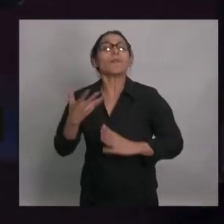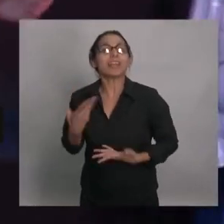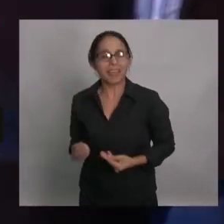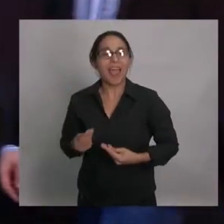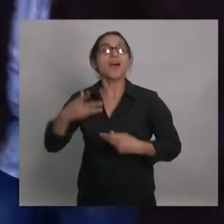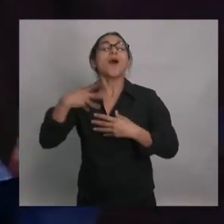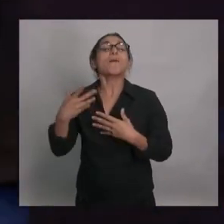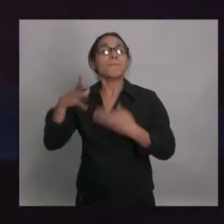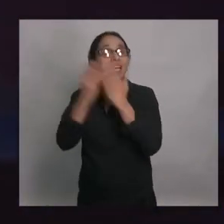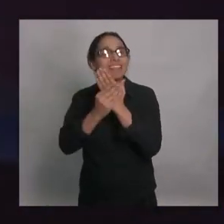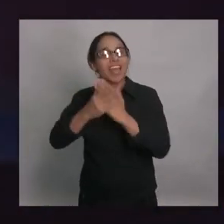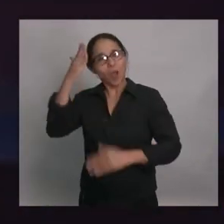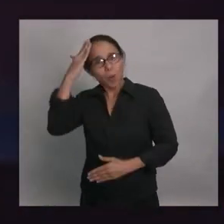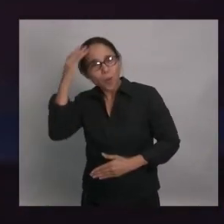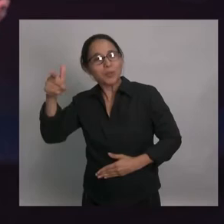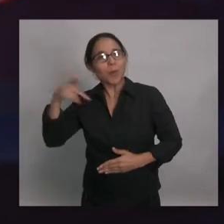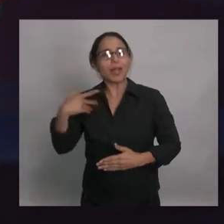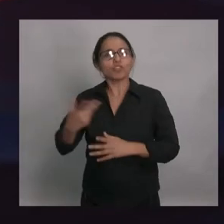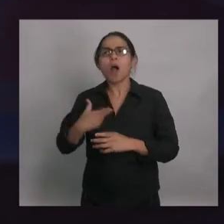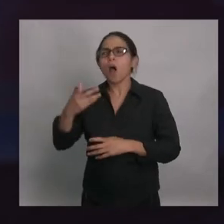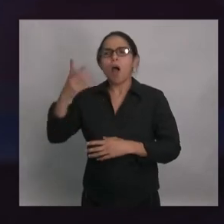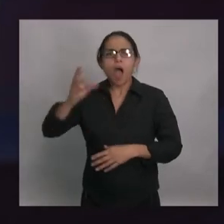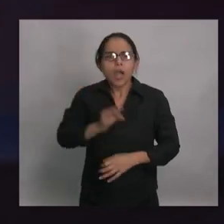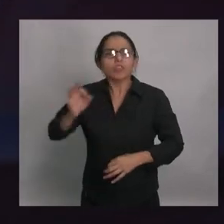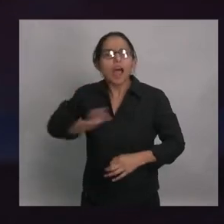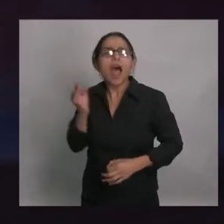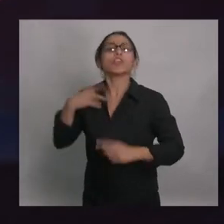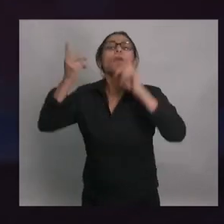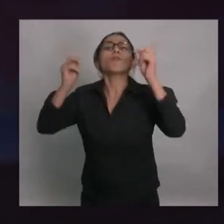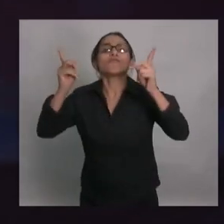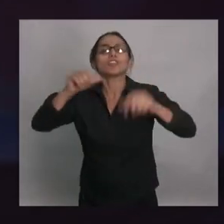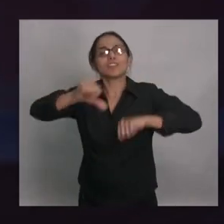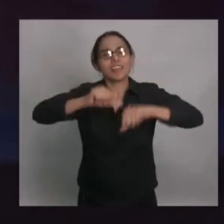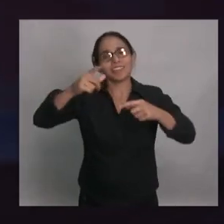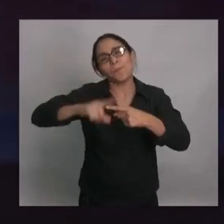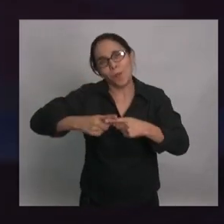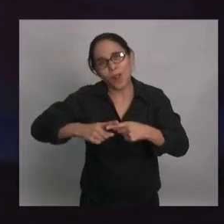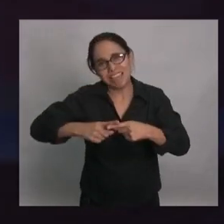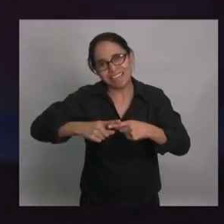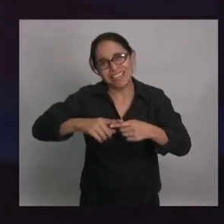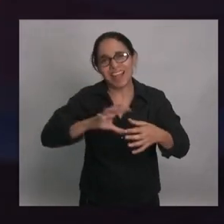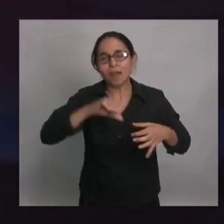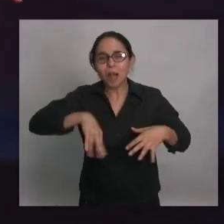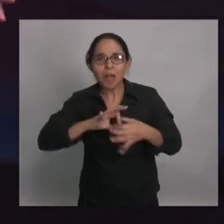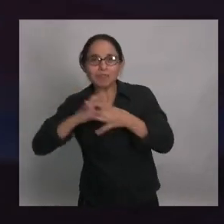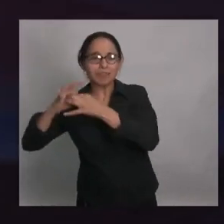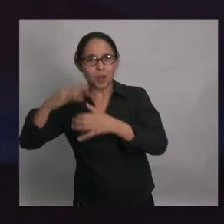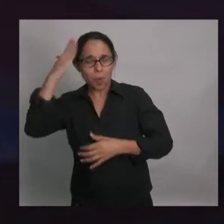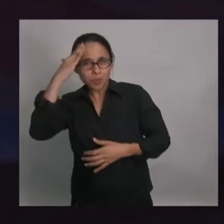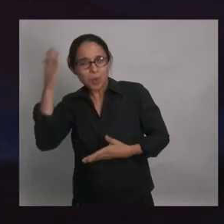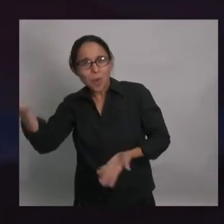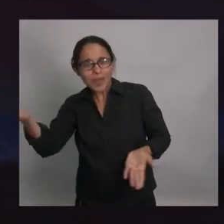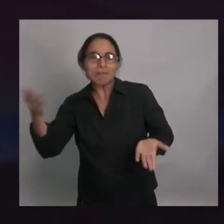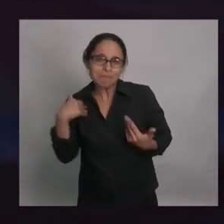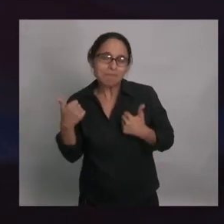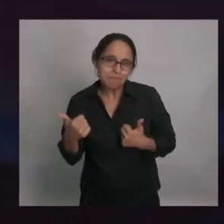43 años que soy profesor de ciencia política con lo cual creo que la combinación no es no es mala desde el punto de vista yo creo que